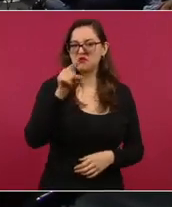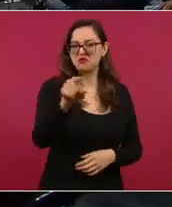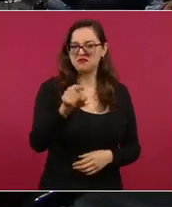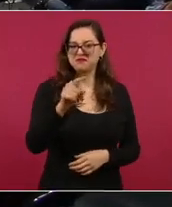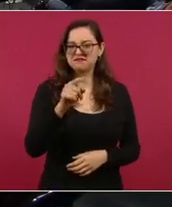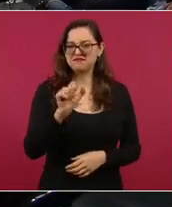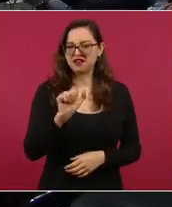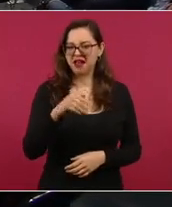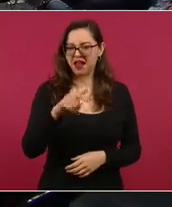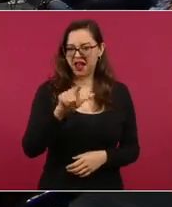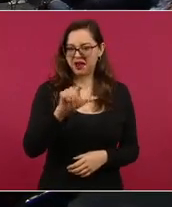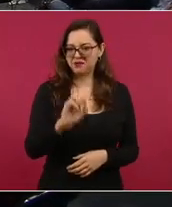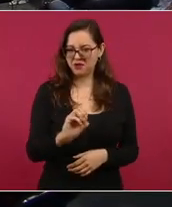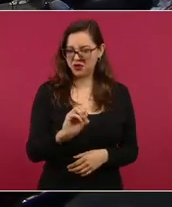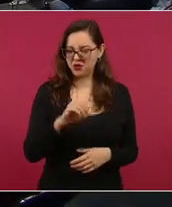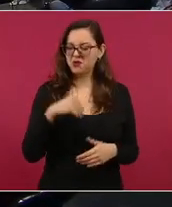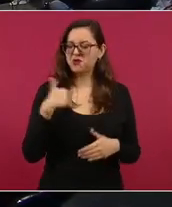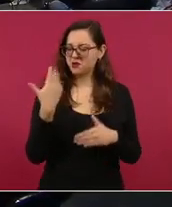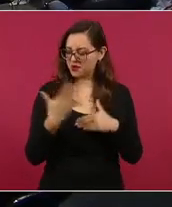así, ¿no?